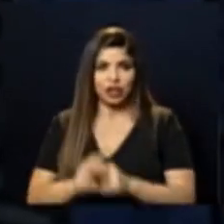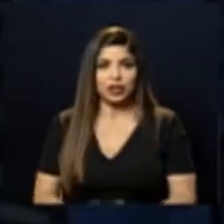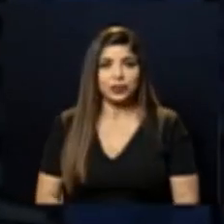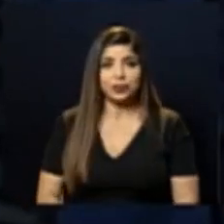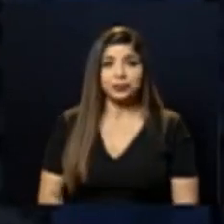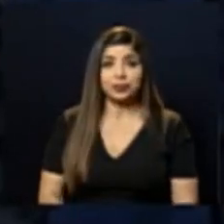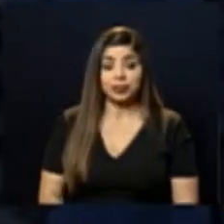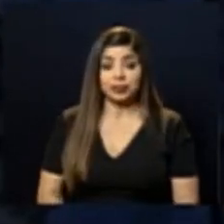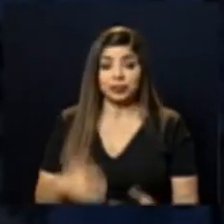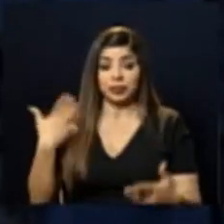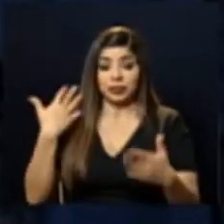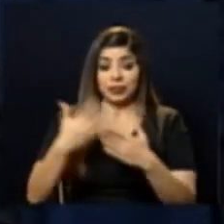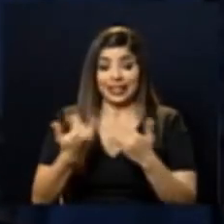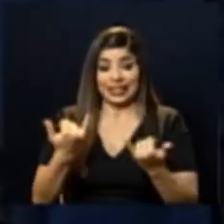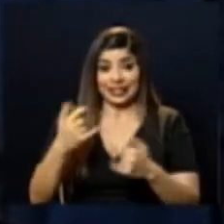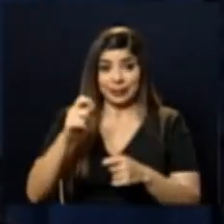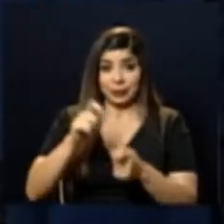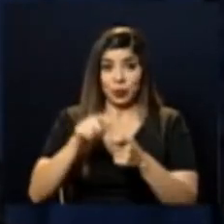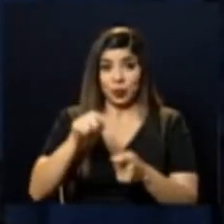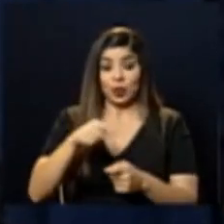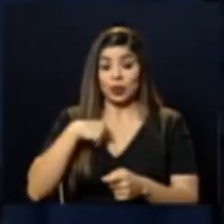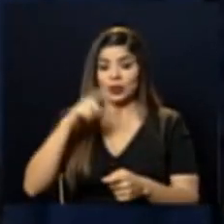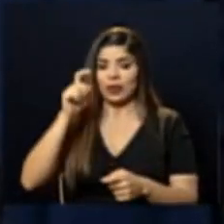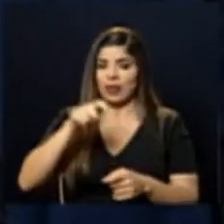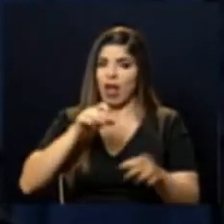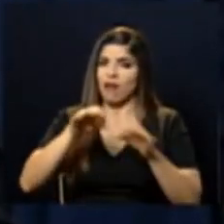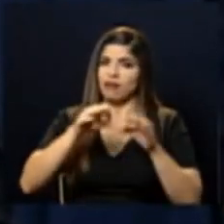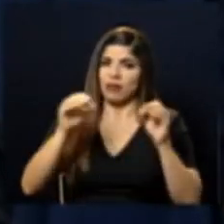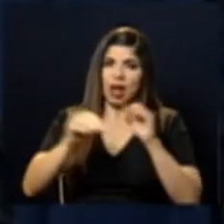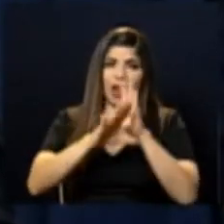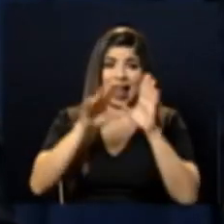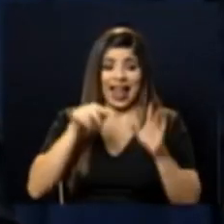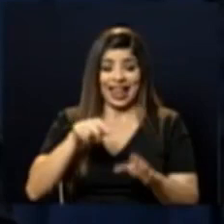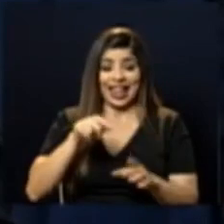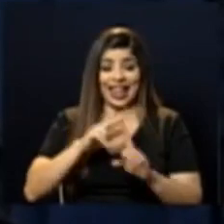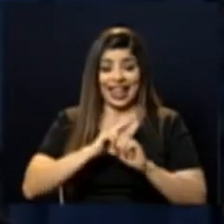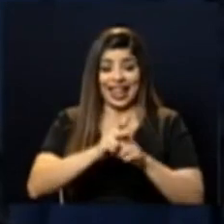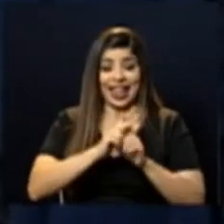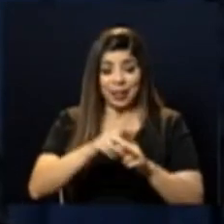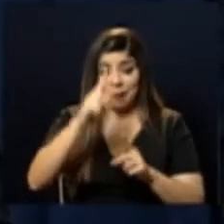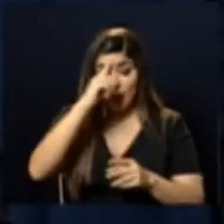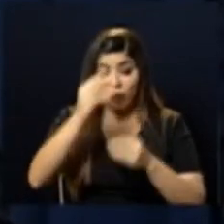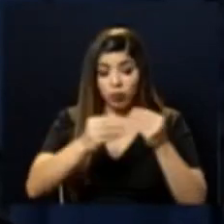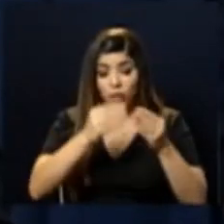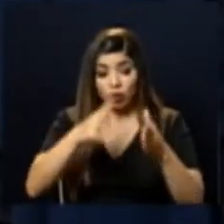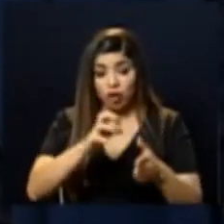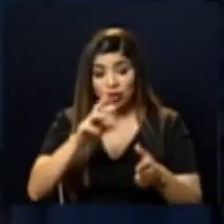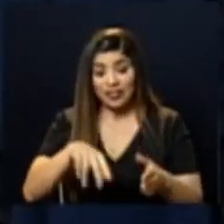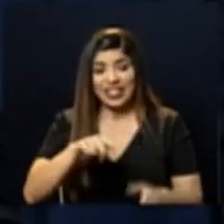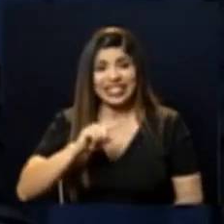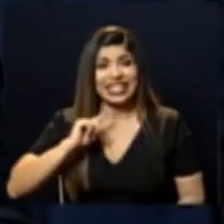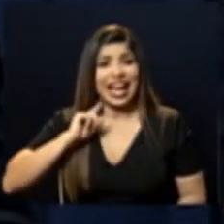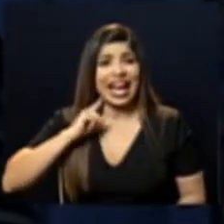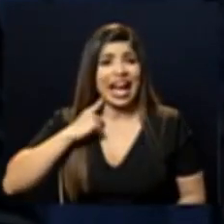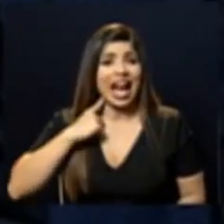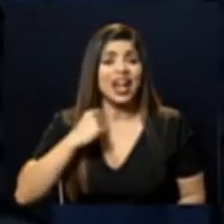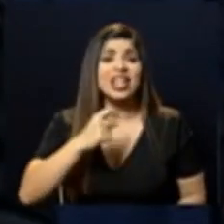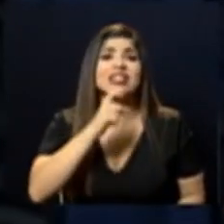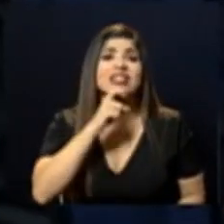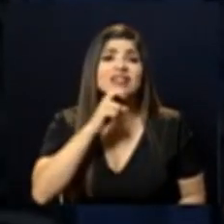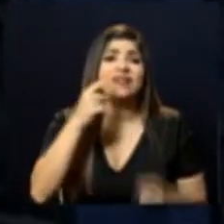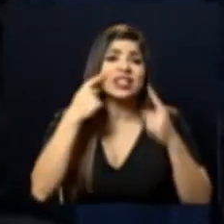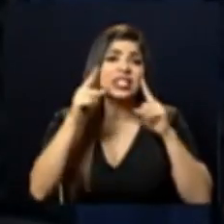En este punto debo ser claro: el crédito para producir en Costa Rica es caro, de difícil